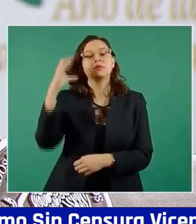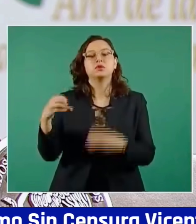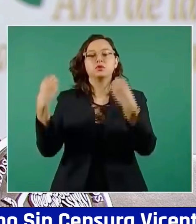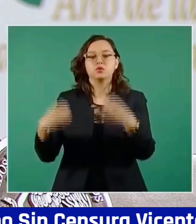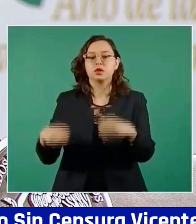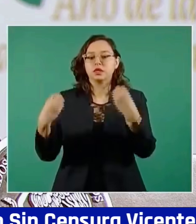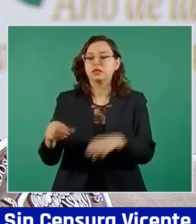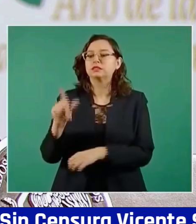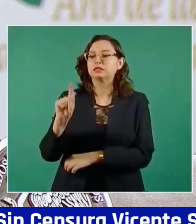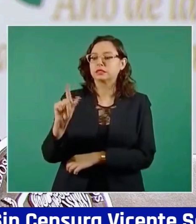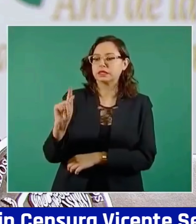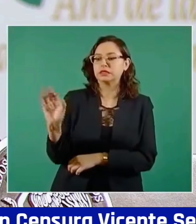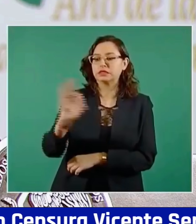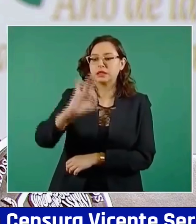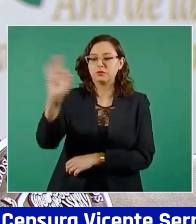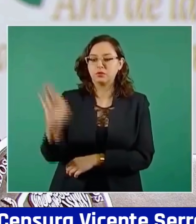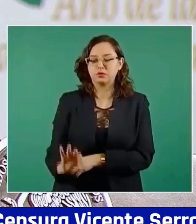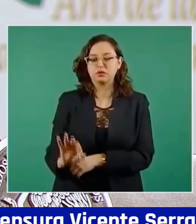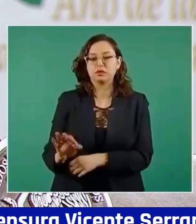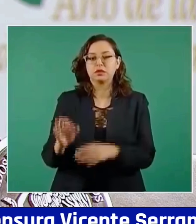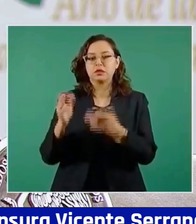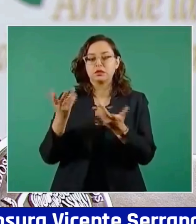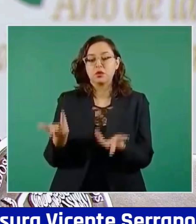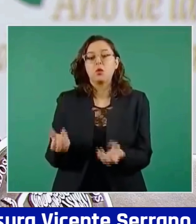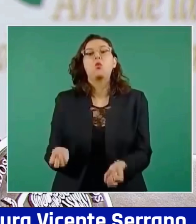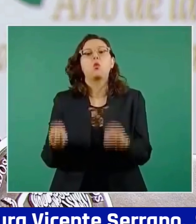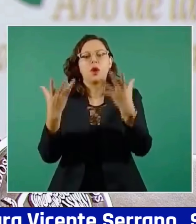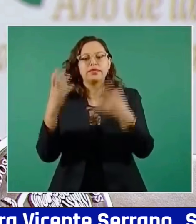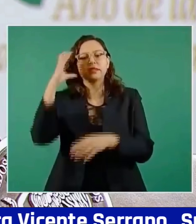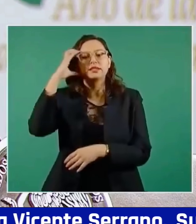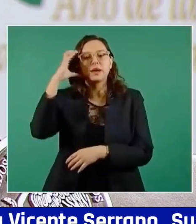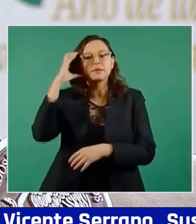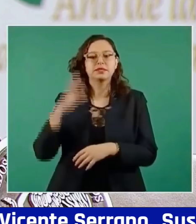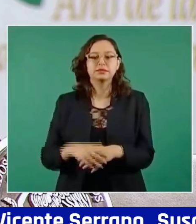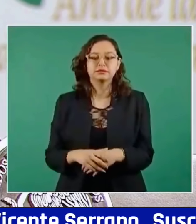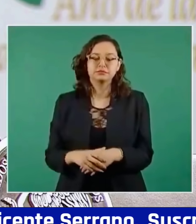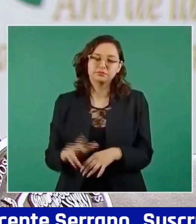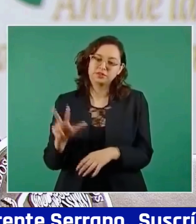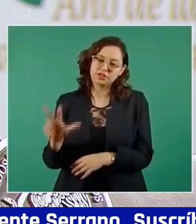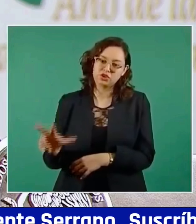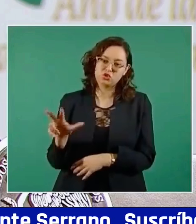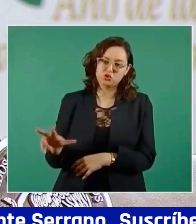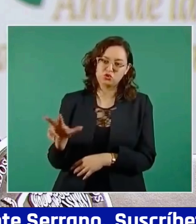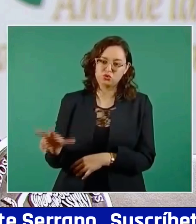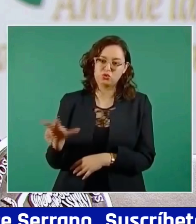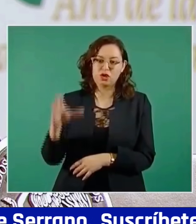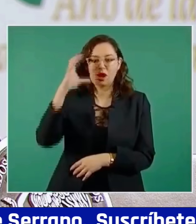ocupadas solamente de COVID, que eran 18 de 26 camas.